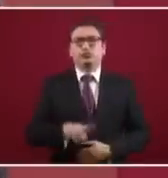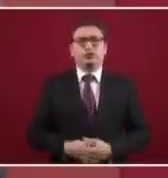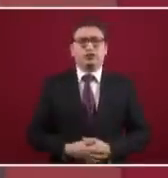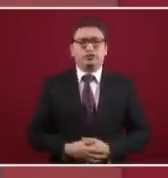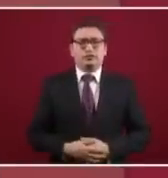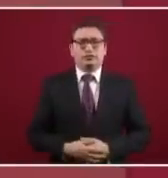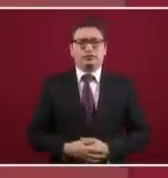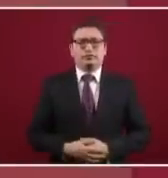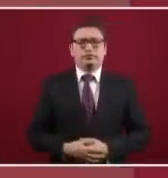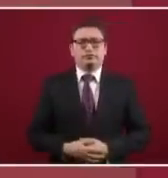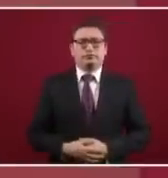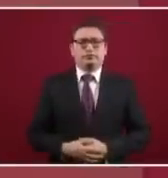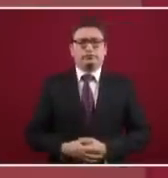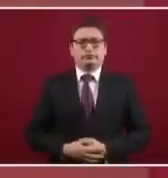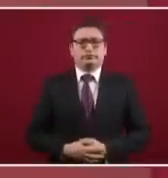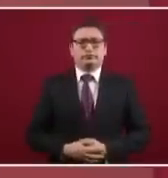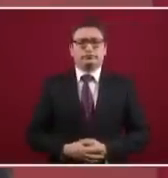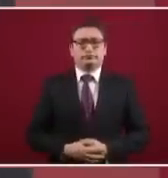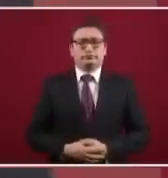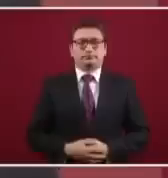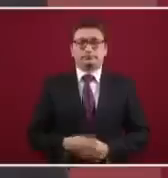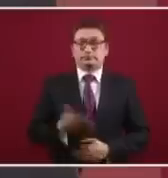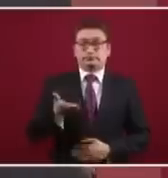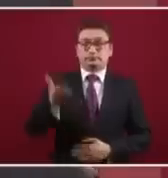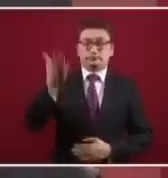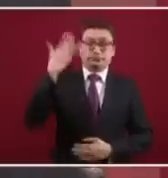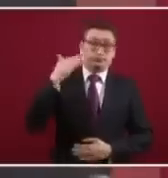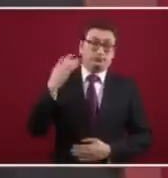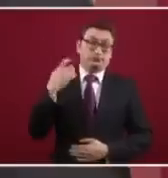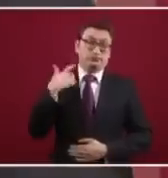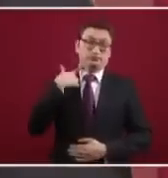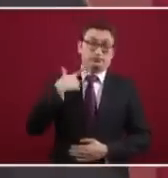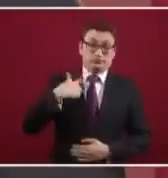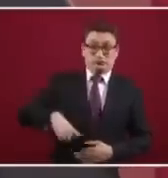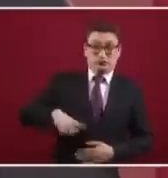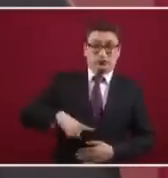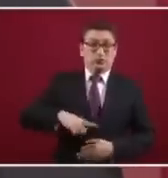¿qué no hubo en el periodo neoliberal? Un éxodo.